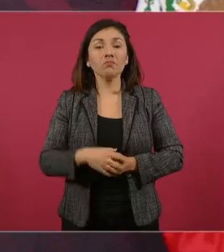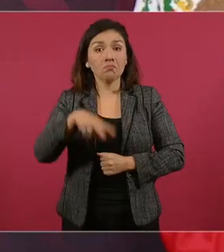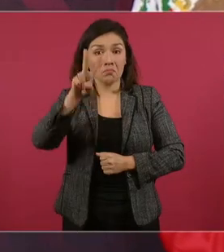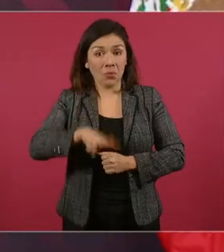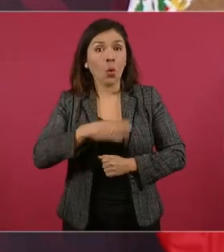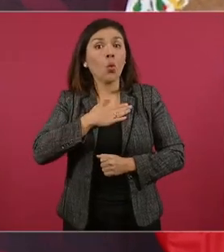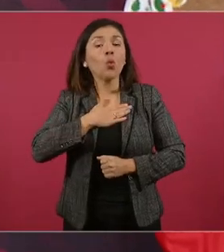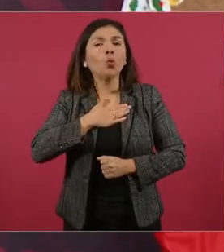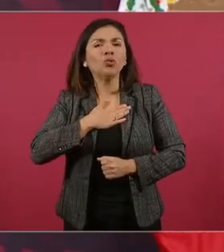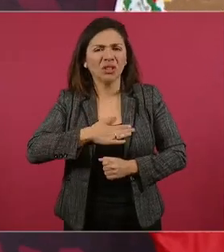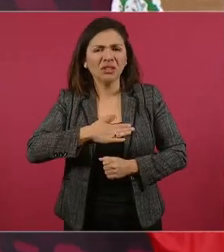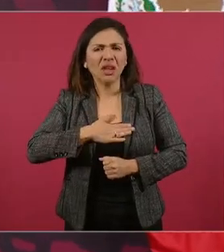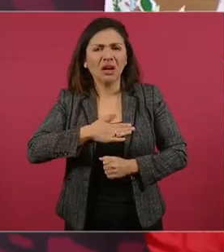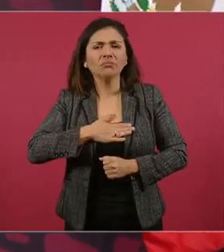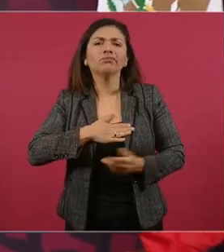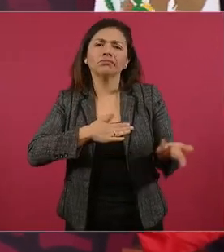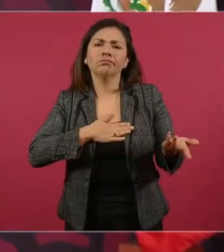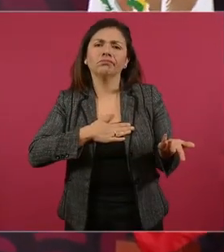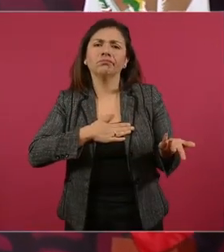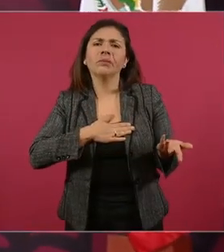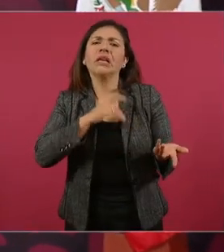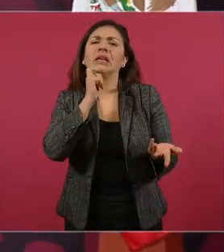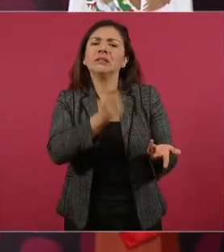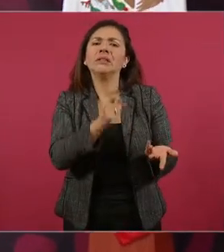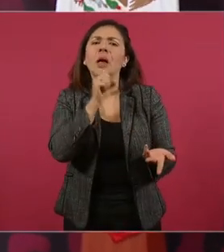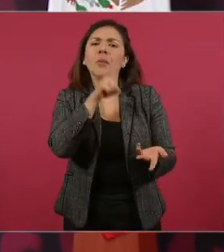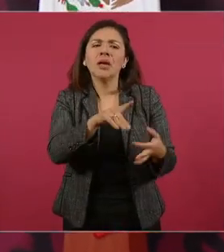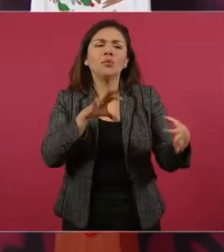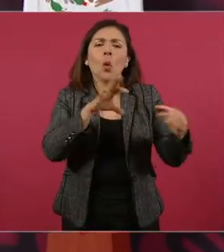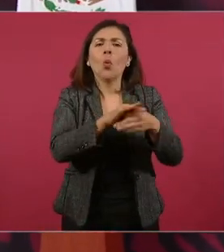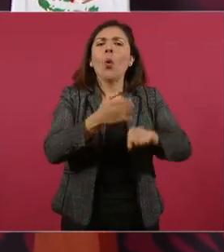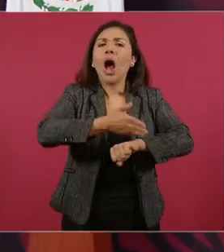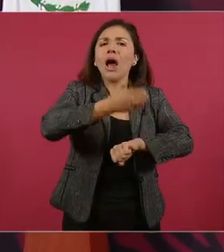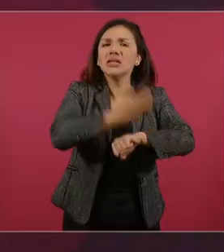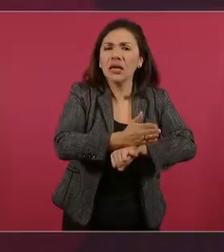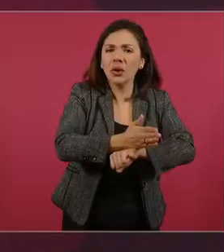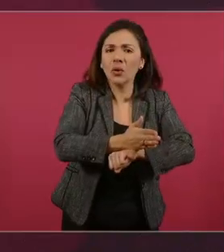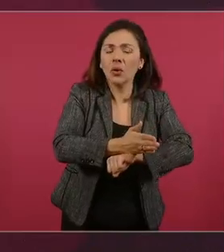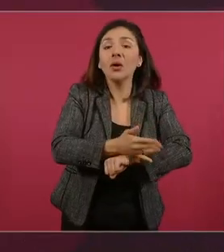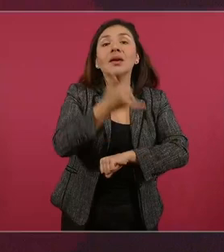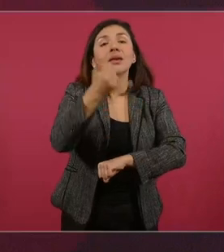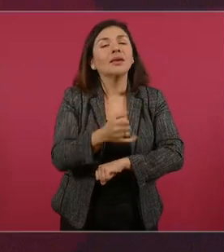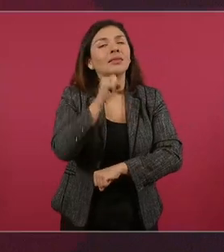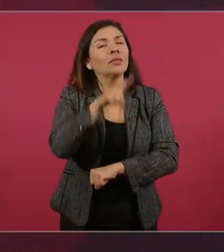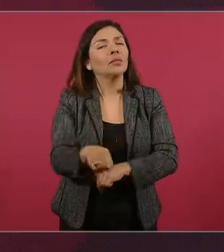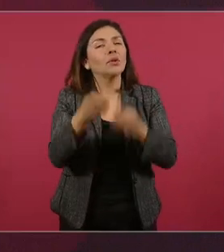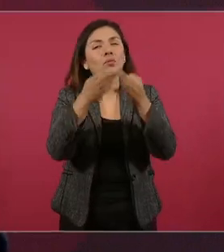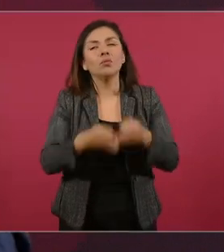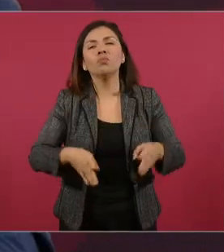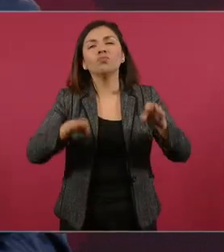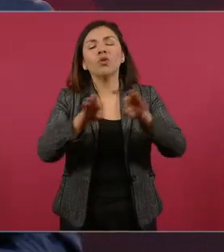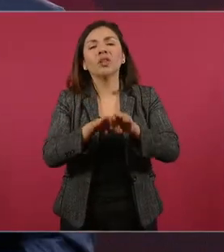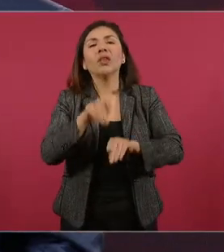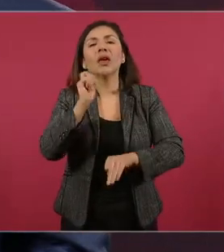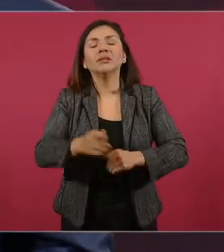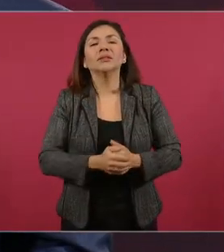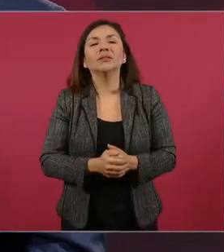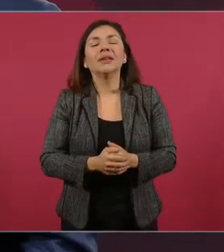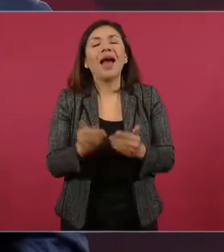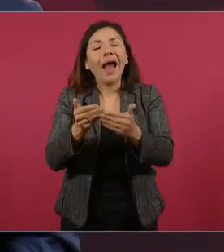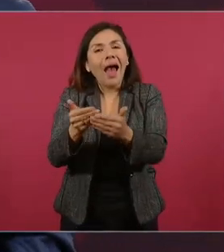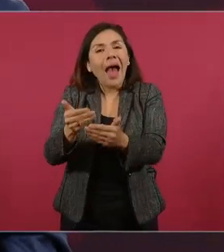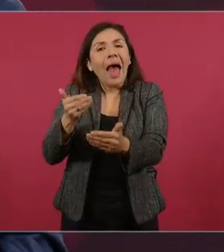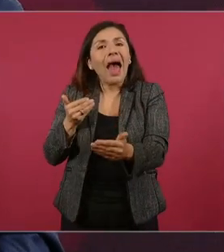tiene que ver con el castigo, pero tiene que ver también fundamentalmente con prevenir